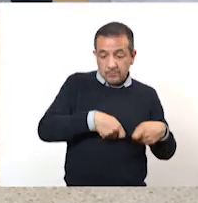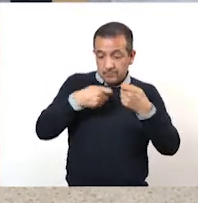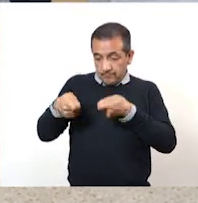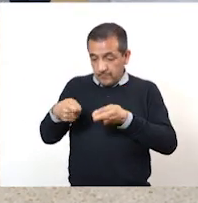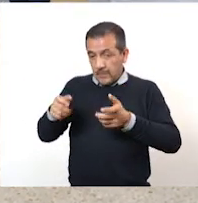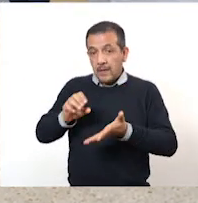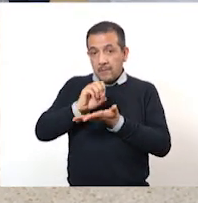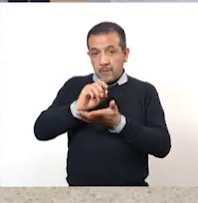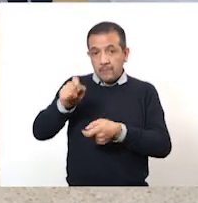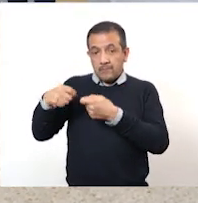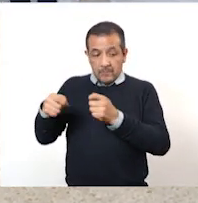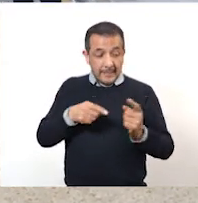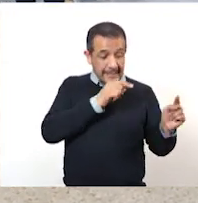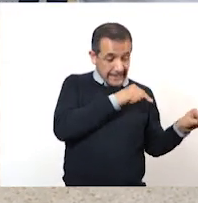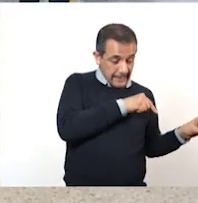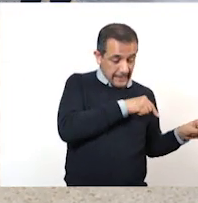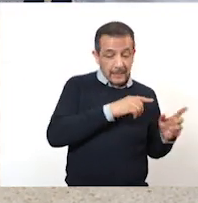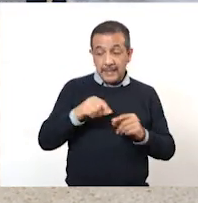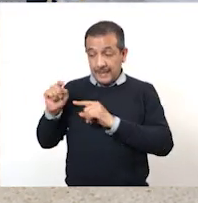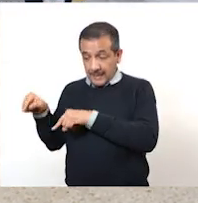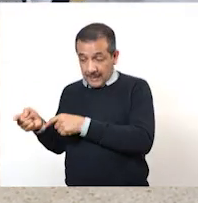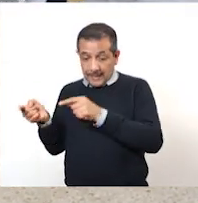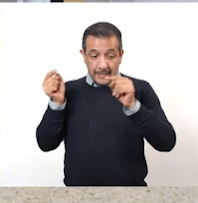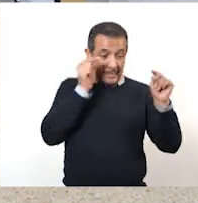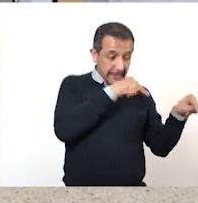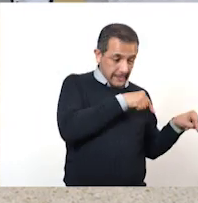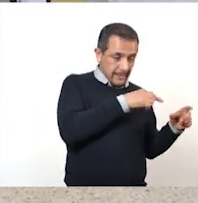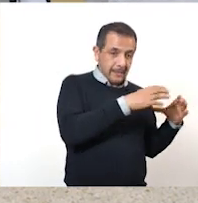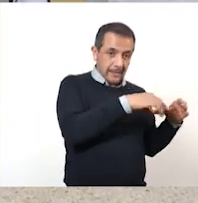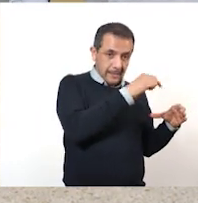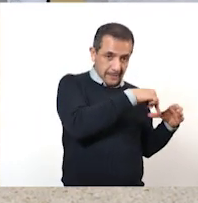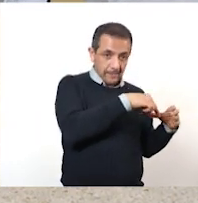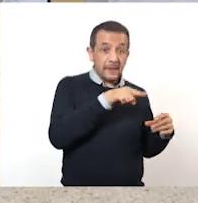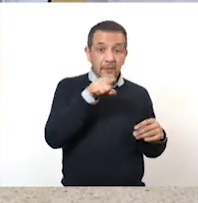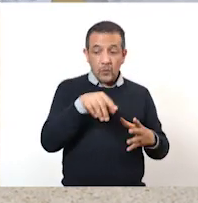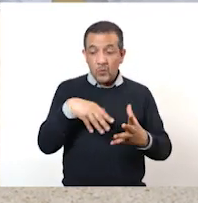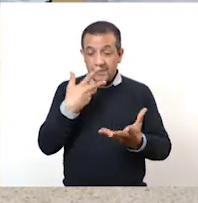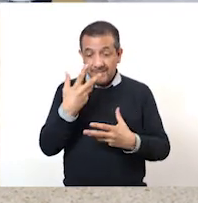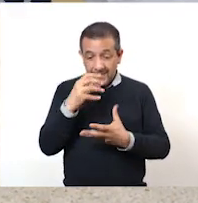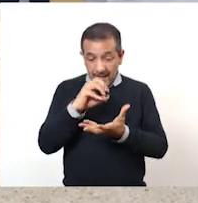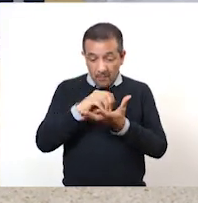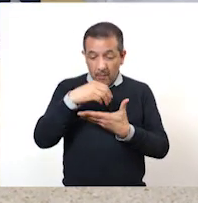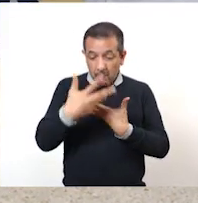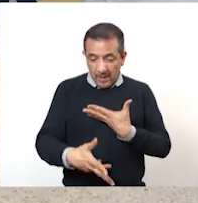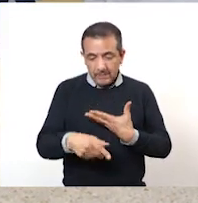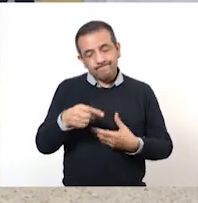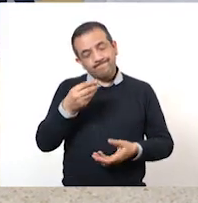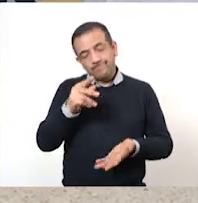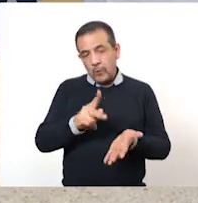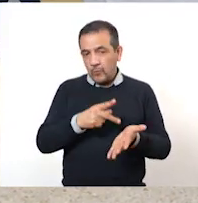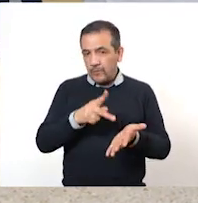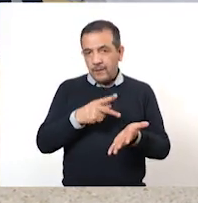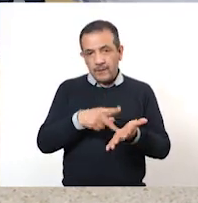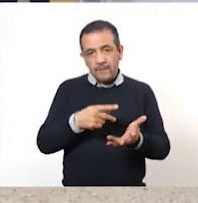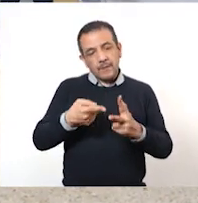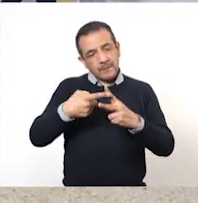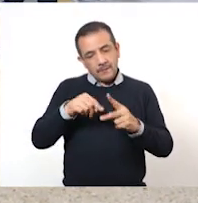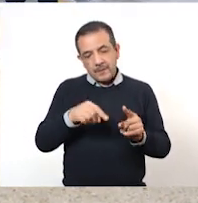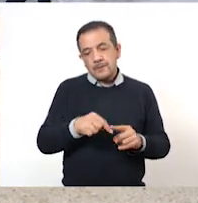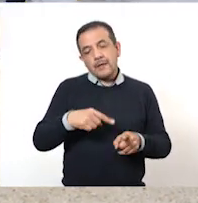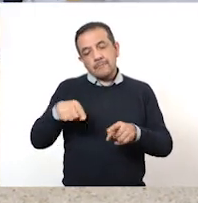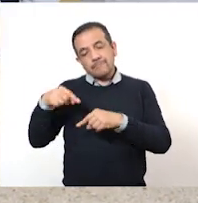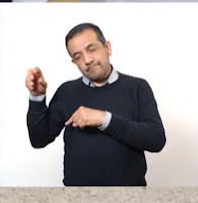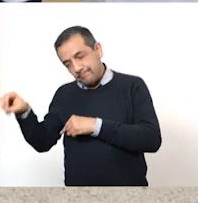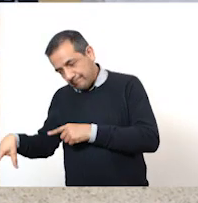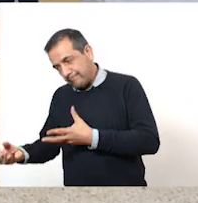y llevarla al segundo cesto. Si se te cae la pelota, debes de iniciar nuevamente. Cuando